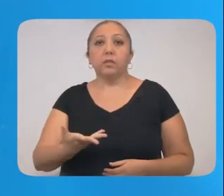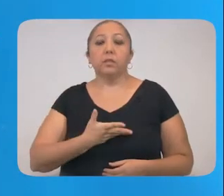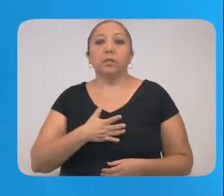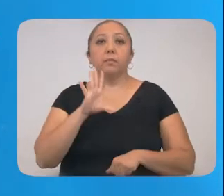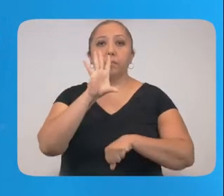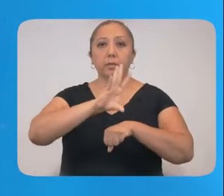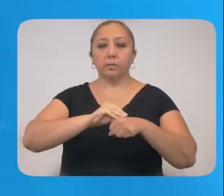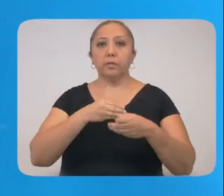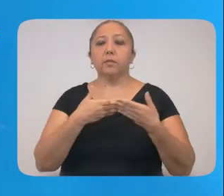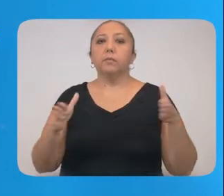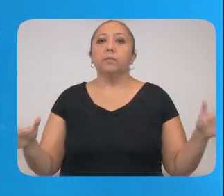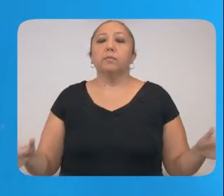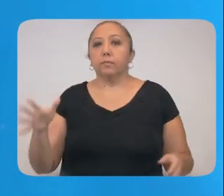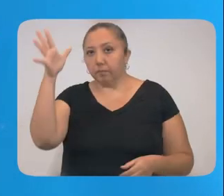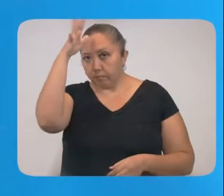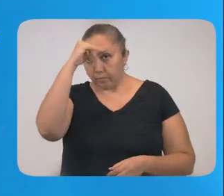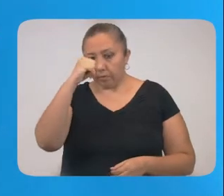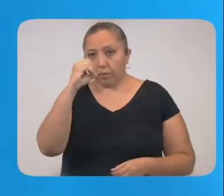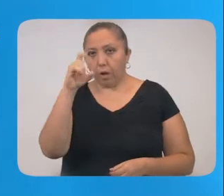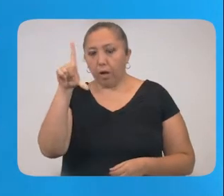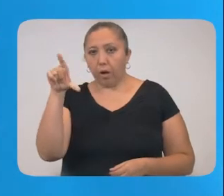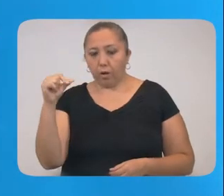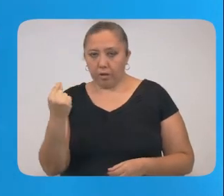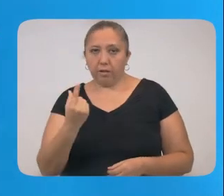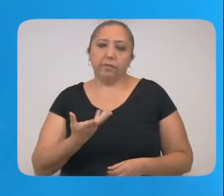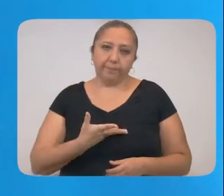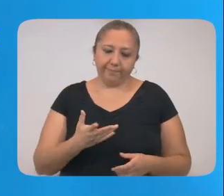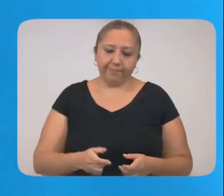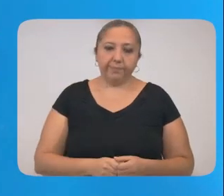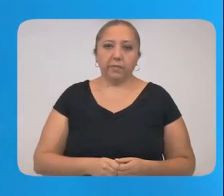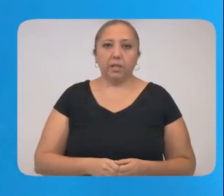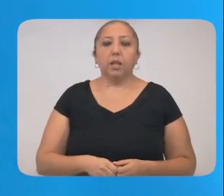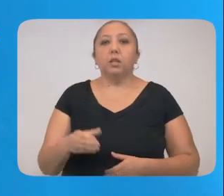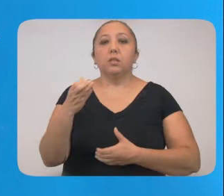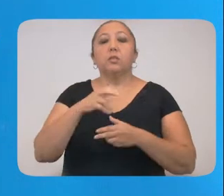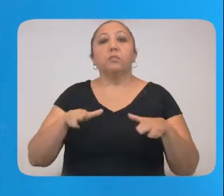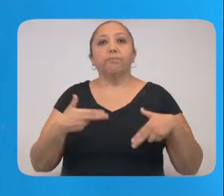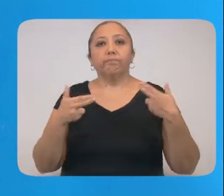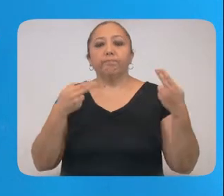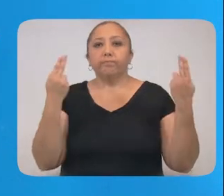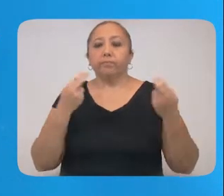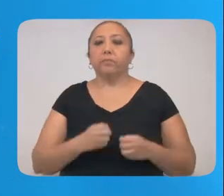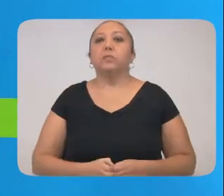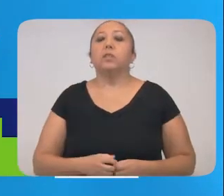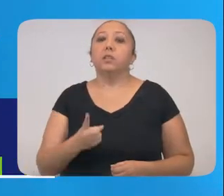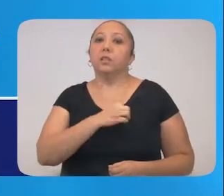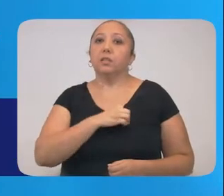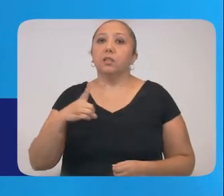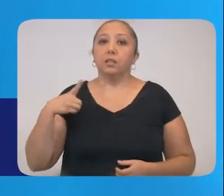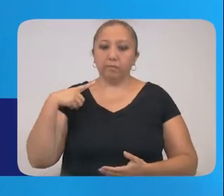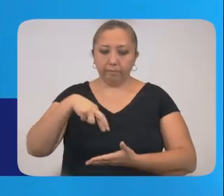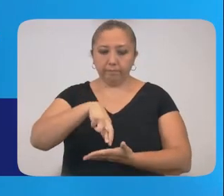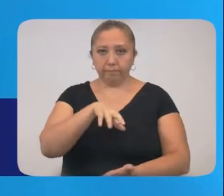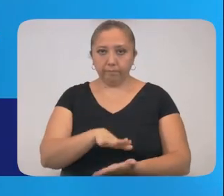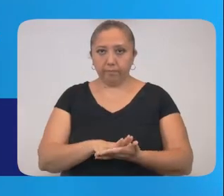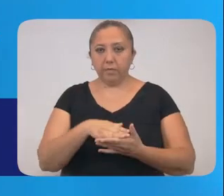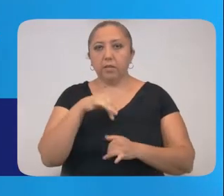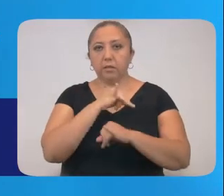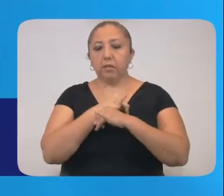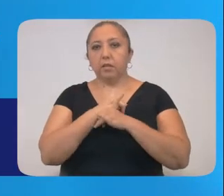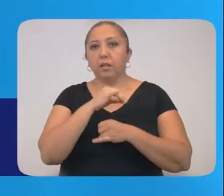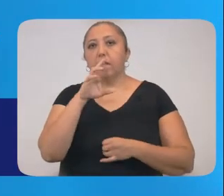con permiso de reapertura, de acuerdo a la ola que les corresponda, los comercios y establecimientos deben inscribirse en el